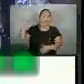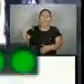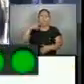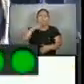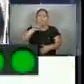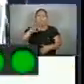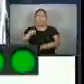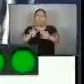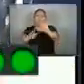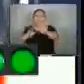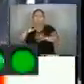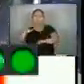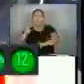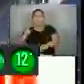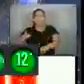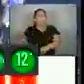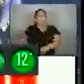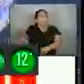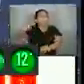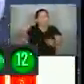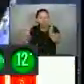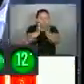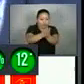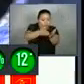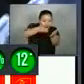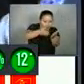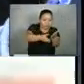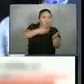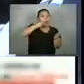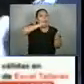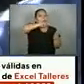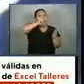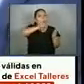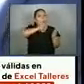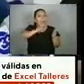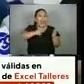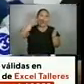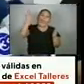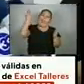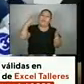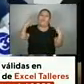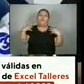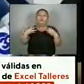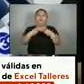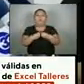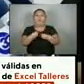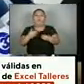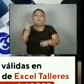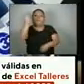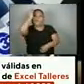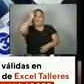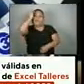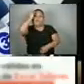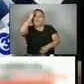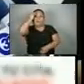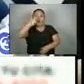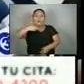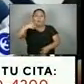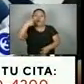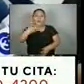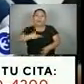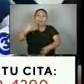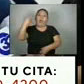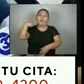en los libros de estudios sociales cuando conocíamos sobre la realidad durante el